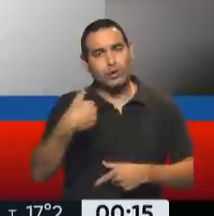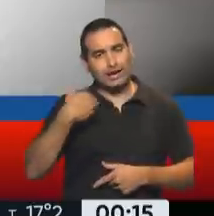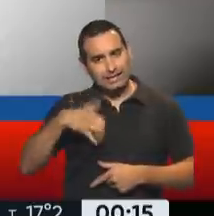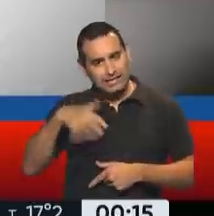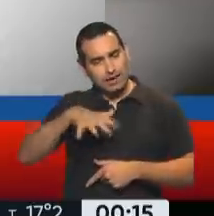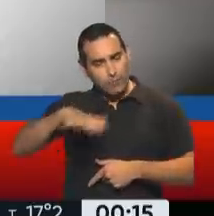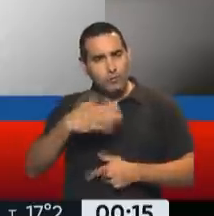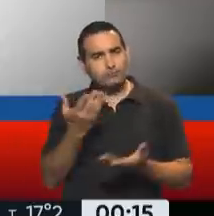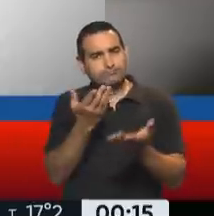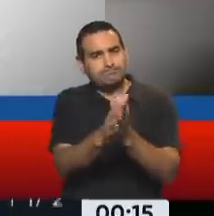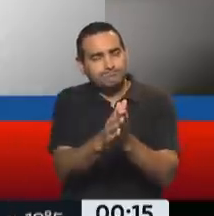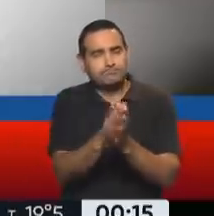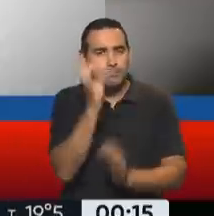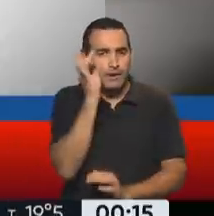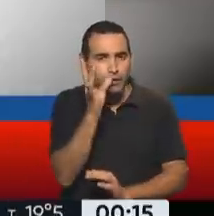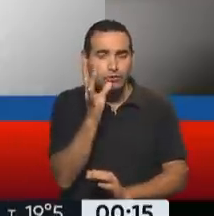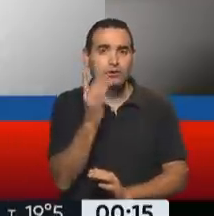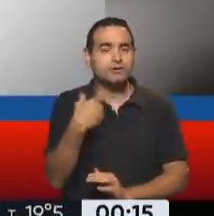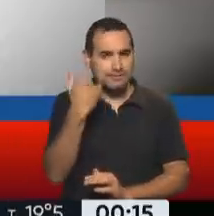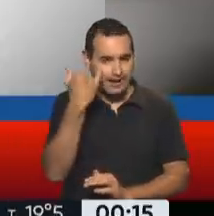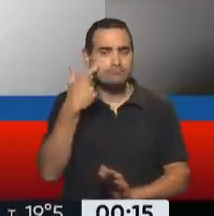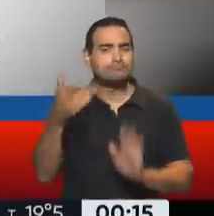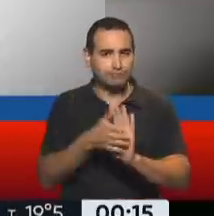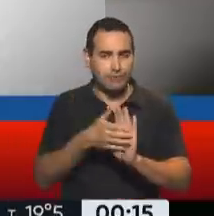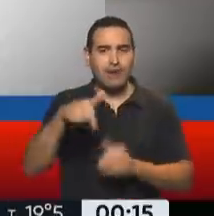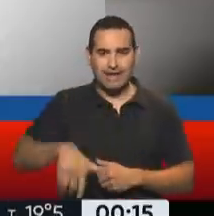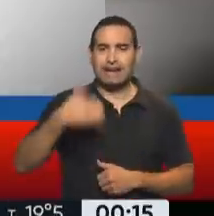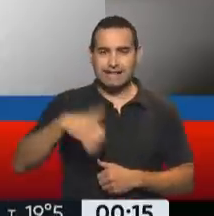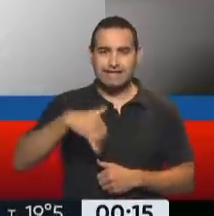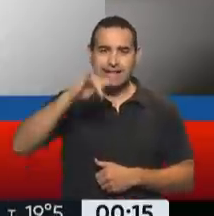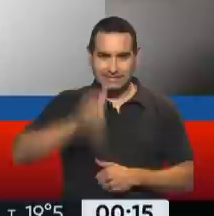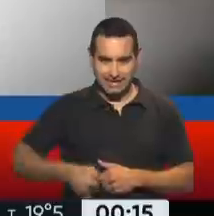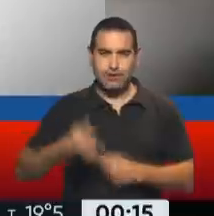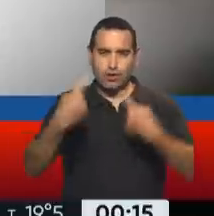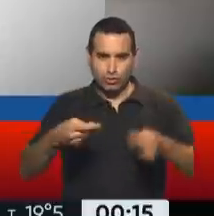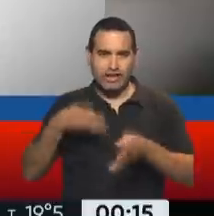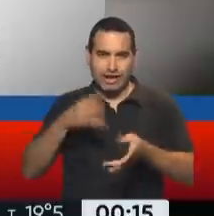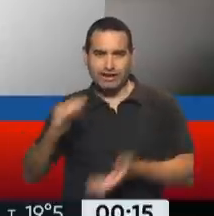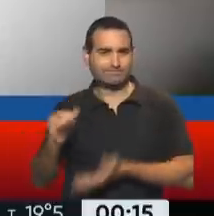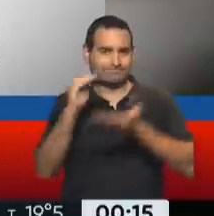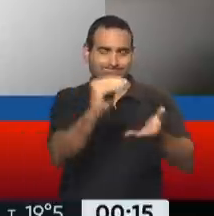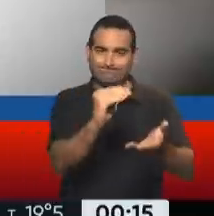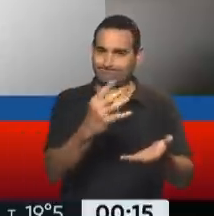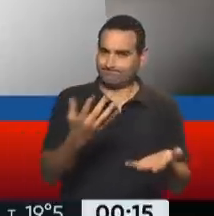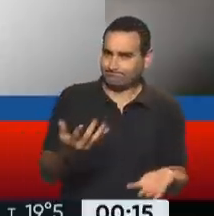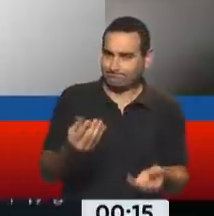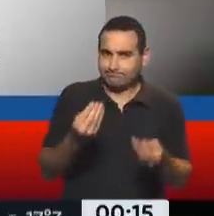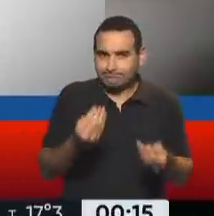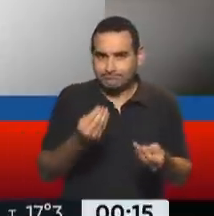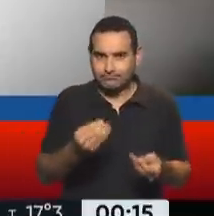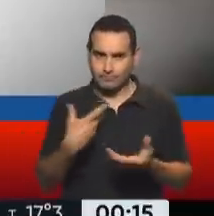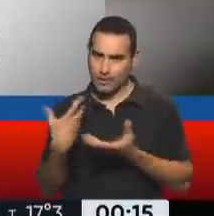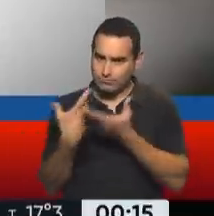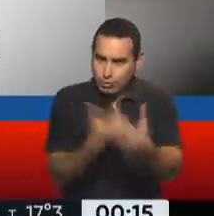argentino. Se constató que desde nuestro país se remitió una partida de material que no puede ser interpretada sino como un